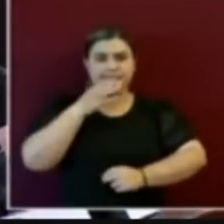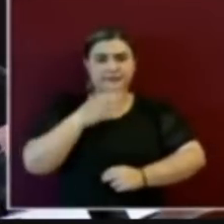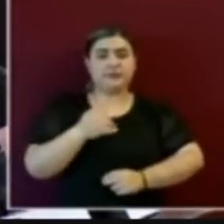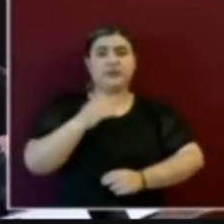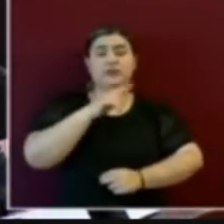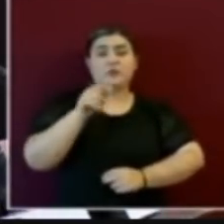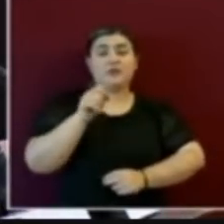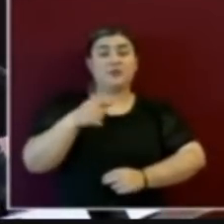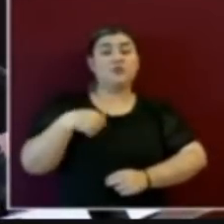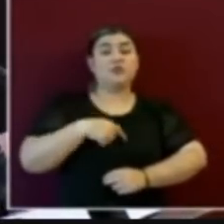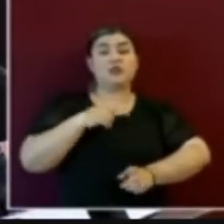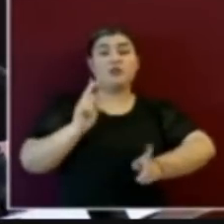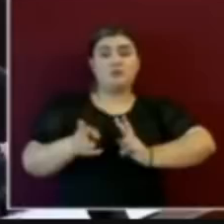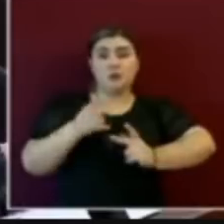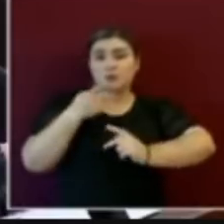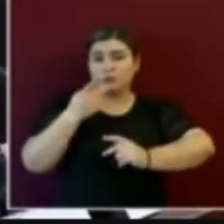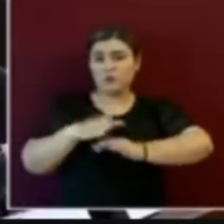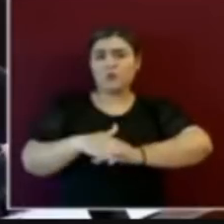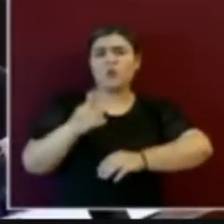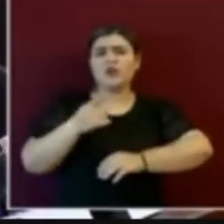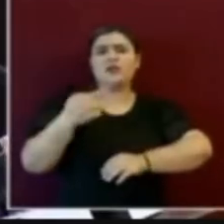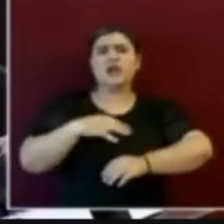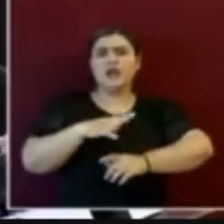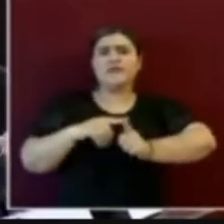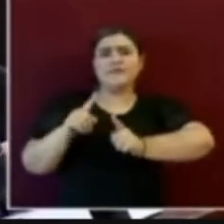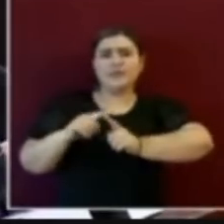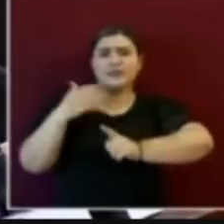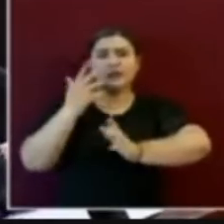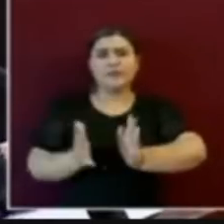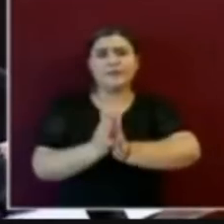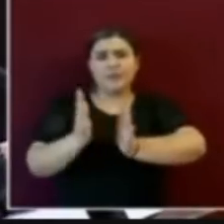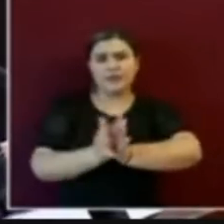estuvieron obviamente los aspirantes a la